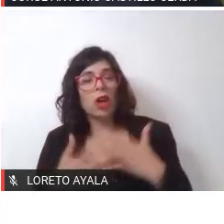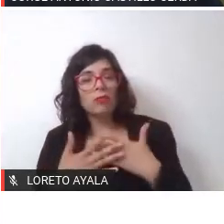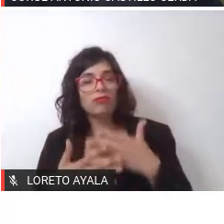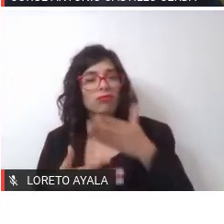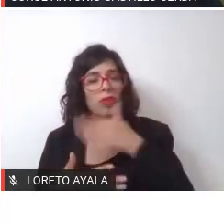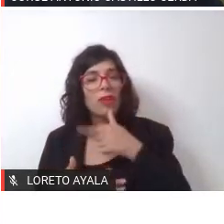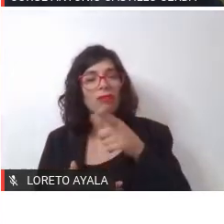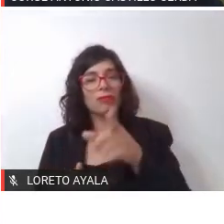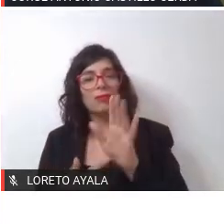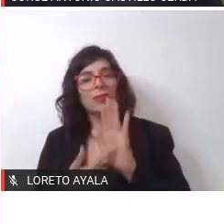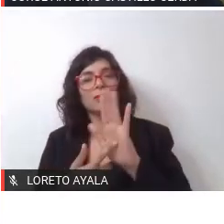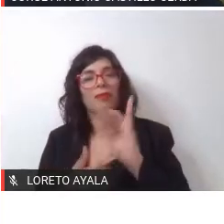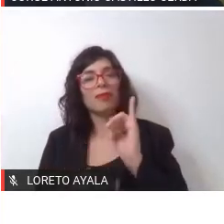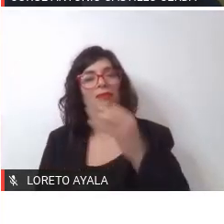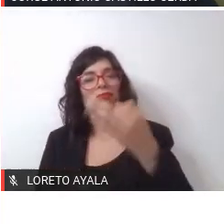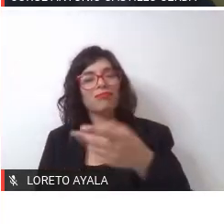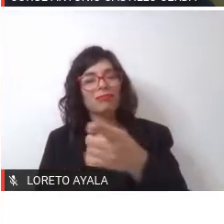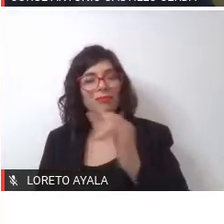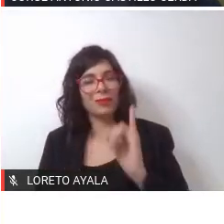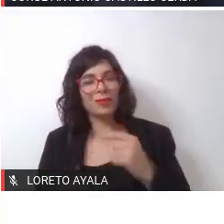en lo que usted presentó.